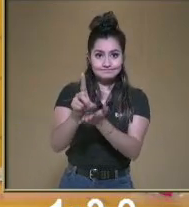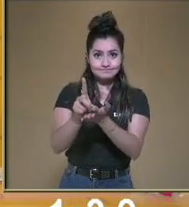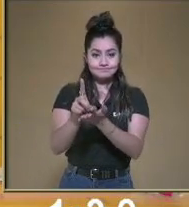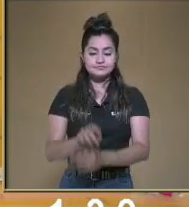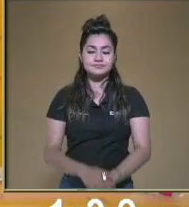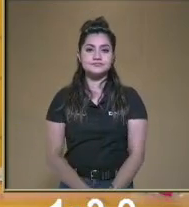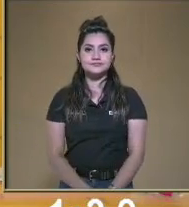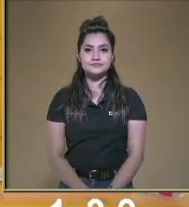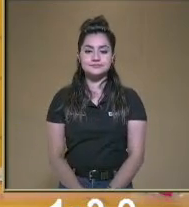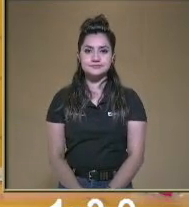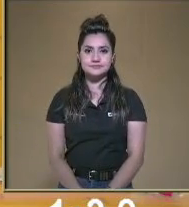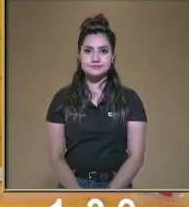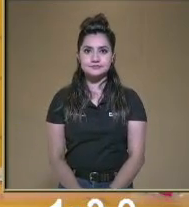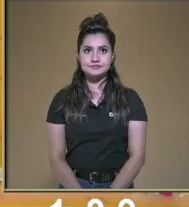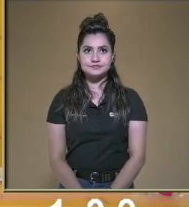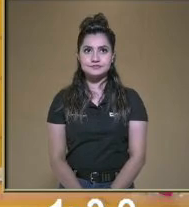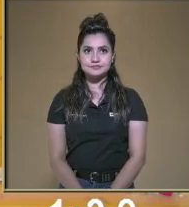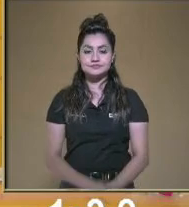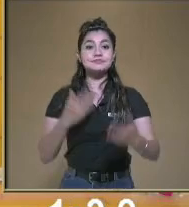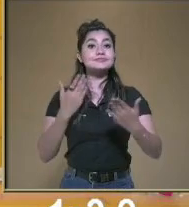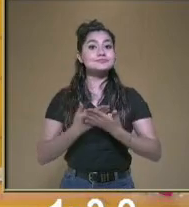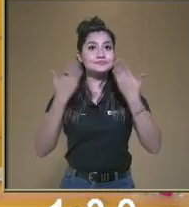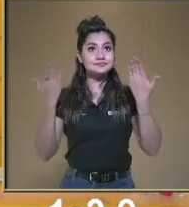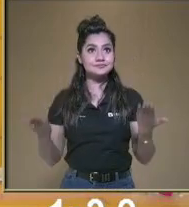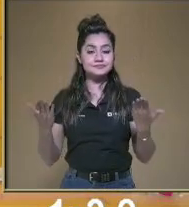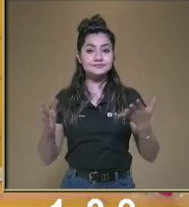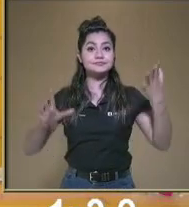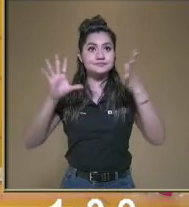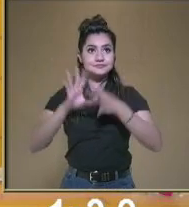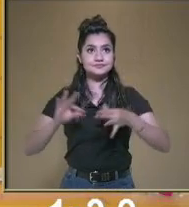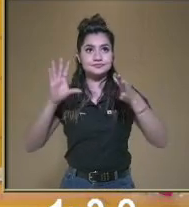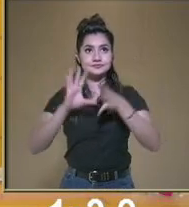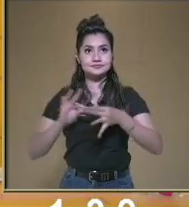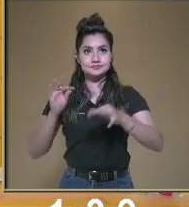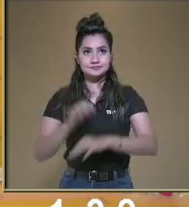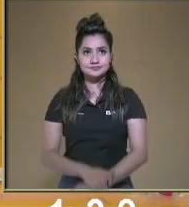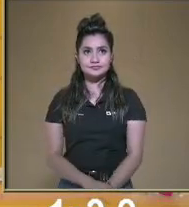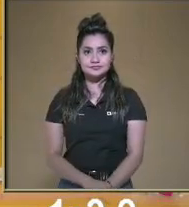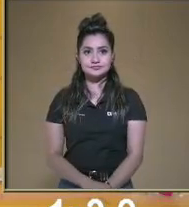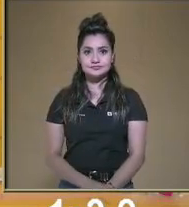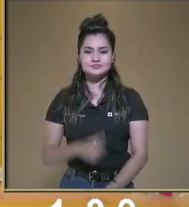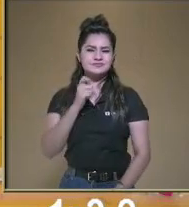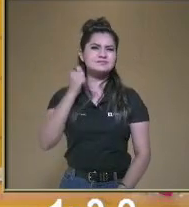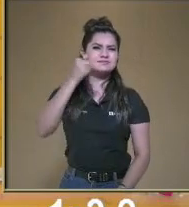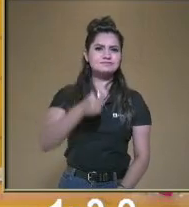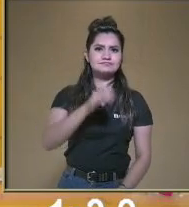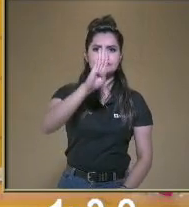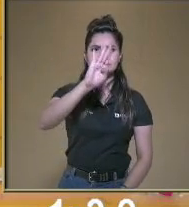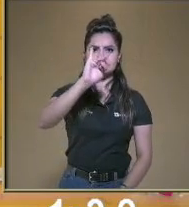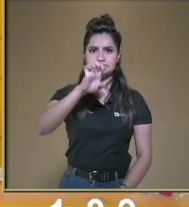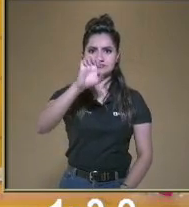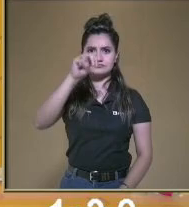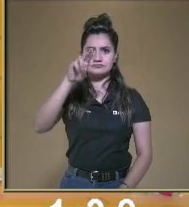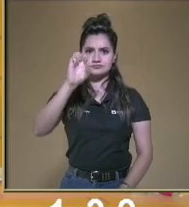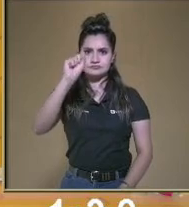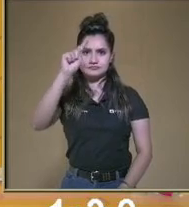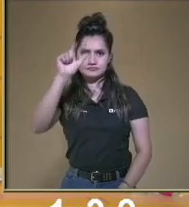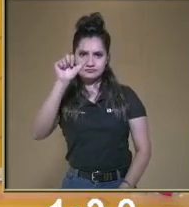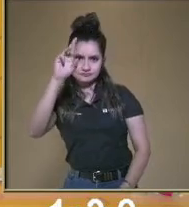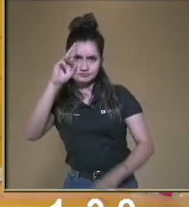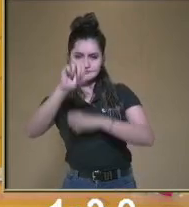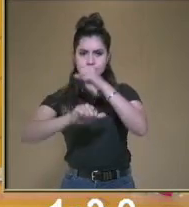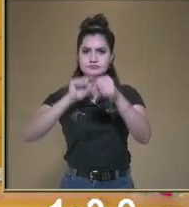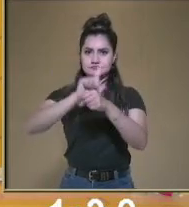maltraten. A partir de eso, pues bueno, vamos a mencionarle lo que es el bienestar animal, que designa el